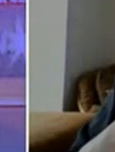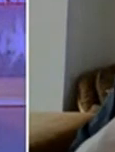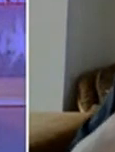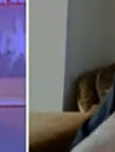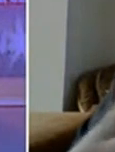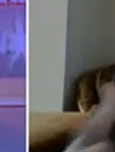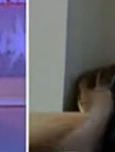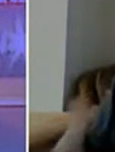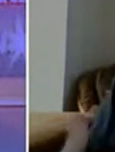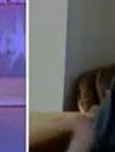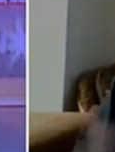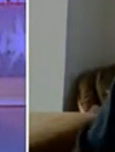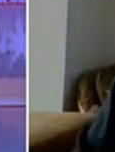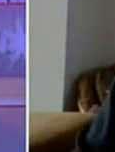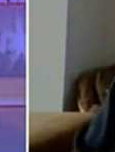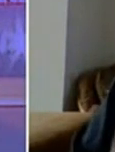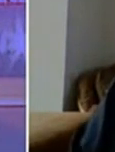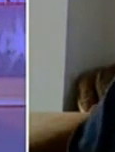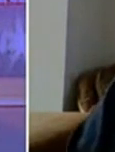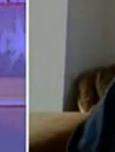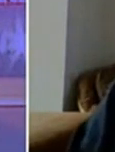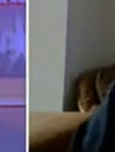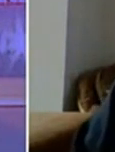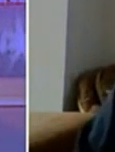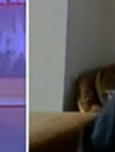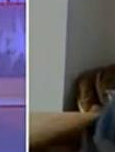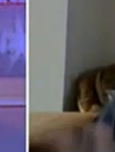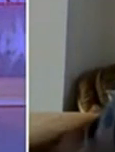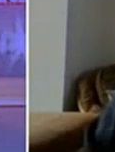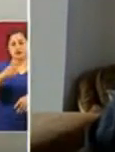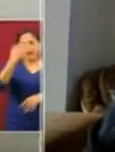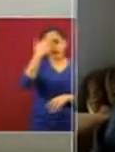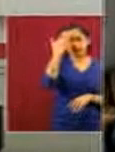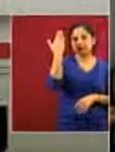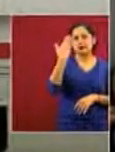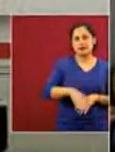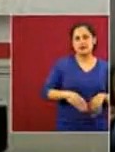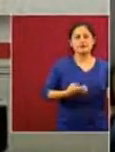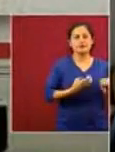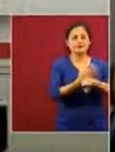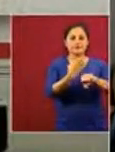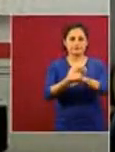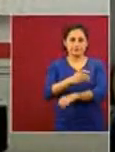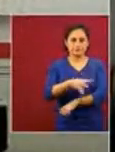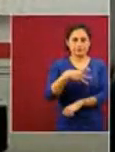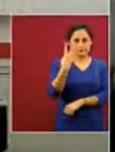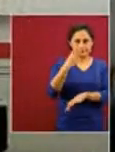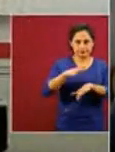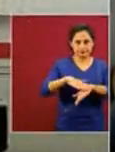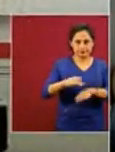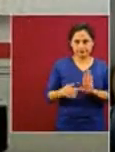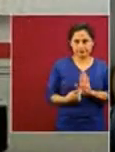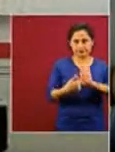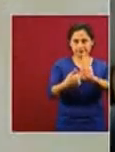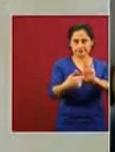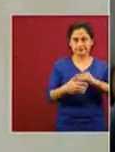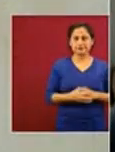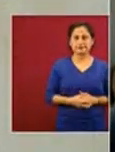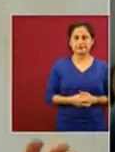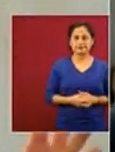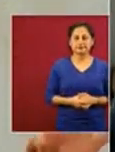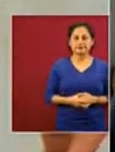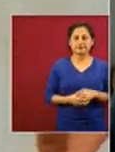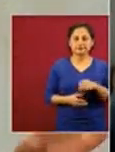digamos, predestinado o era inevitable. Nada de esto era inevitable. Es decir, bueno, era